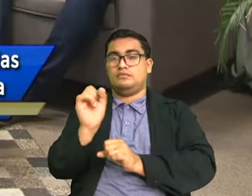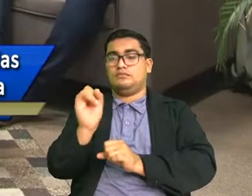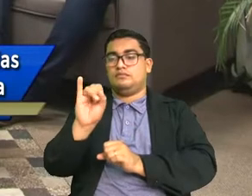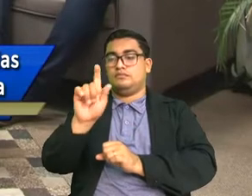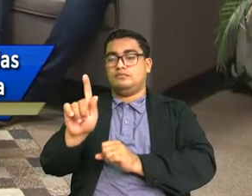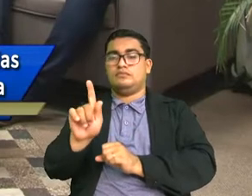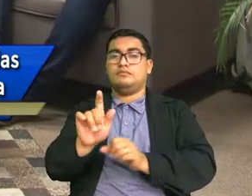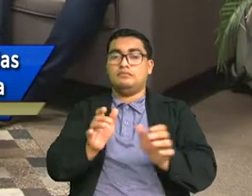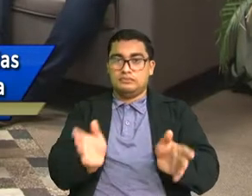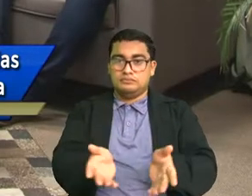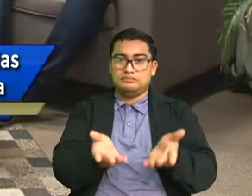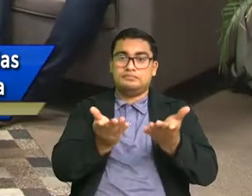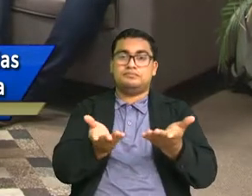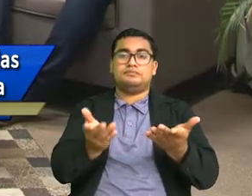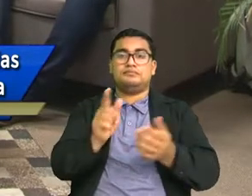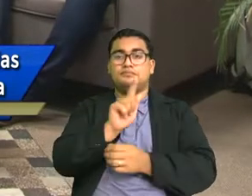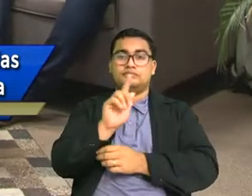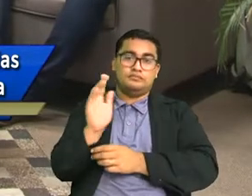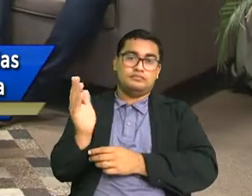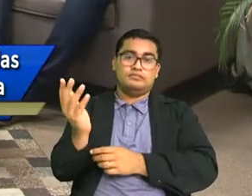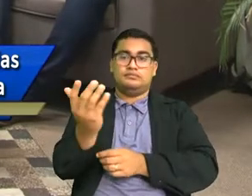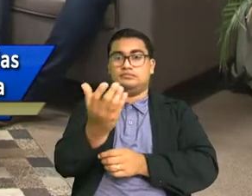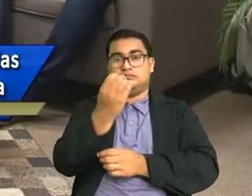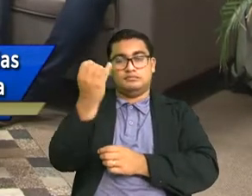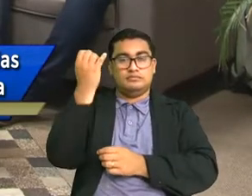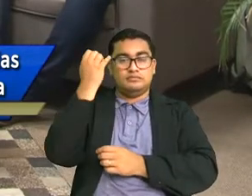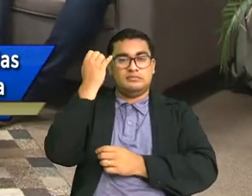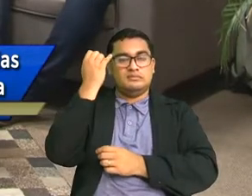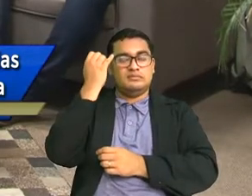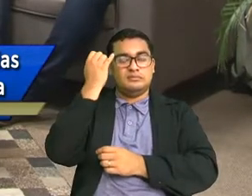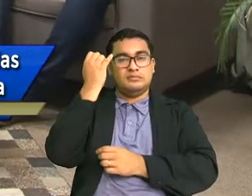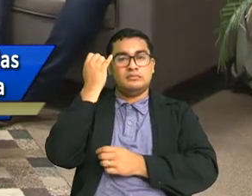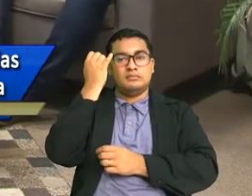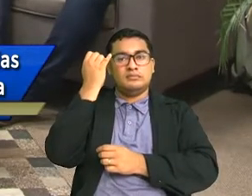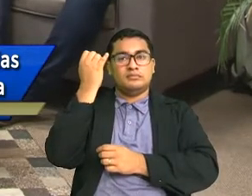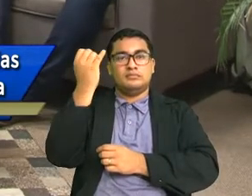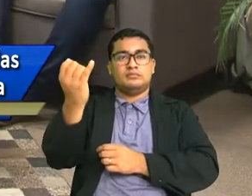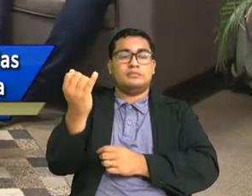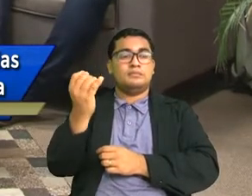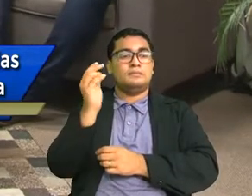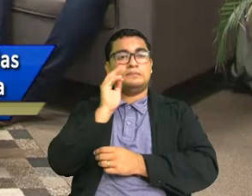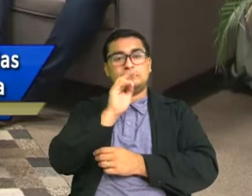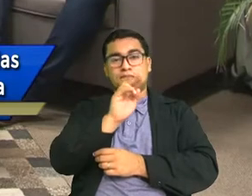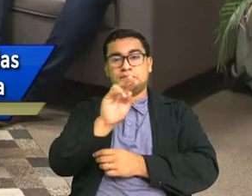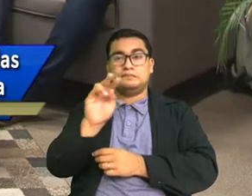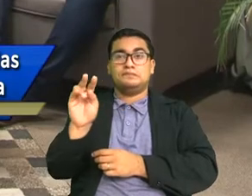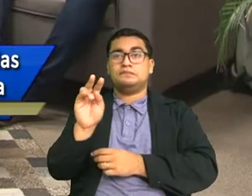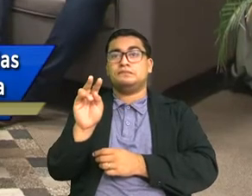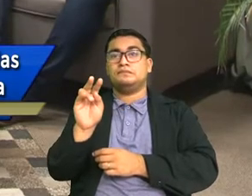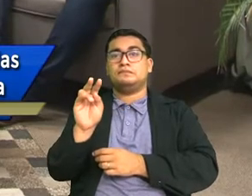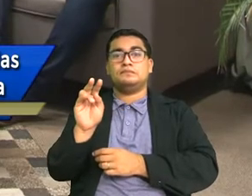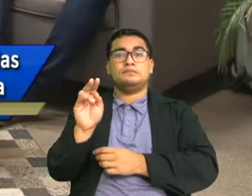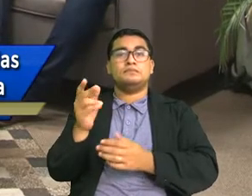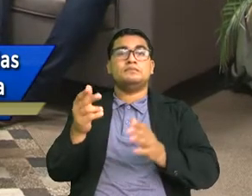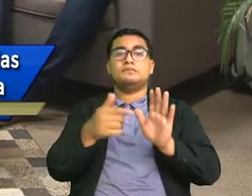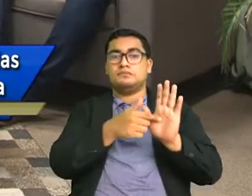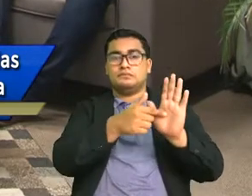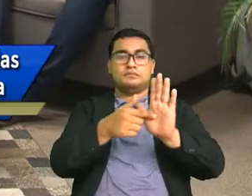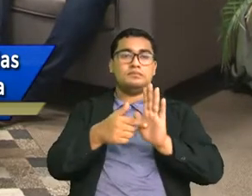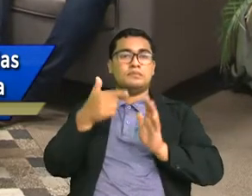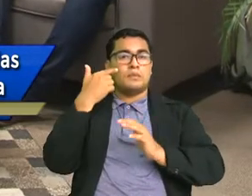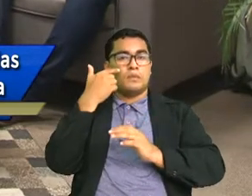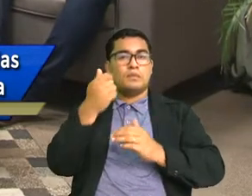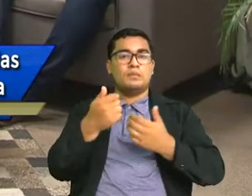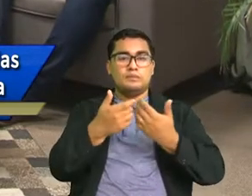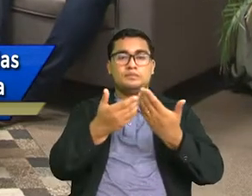es que todo ese conocimiento que está ha invisibilizado tácito queremos queremos que se dé a conocer queremos que lo